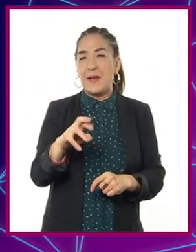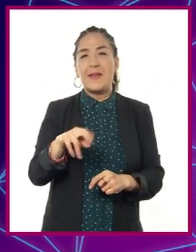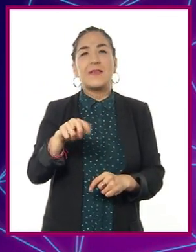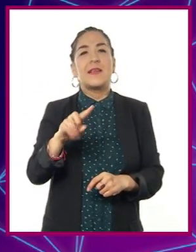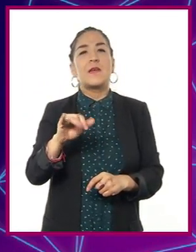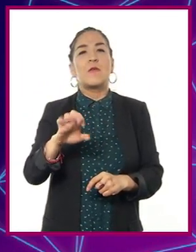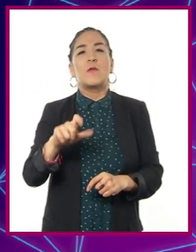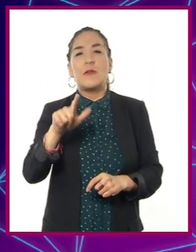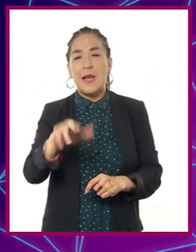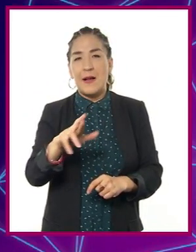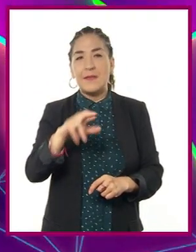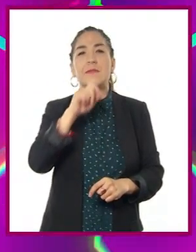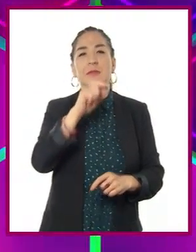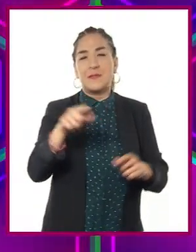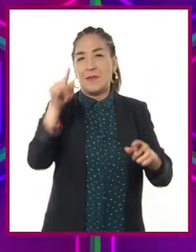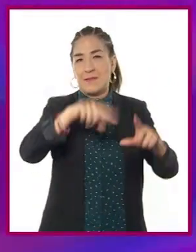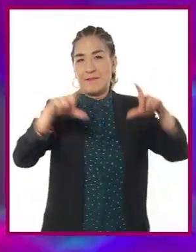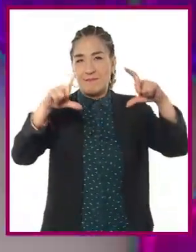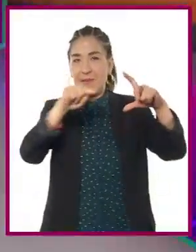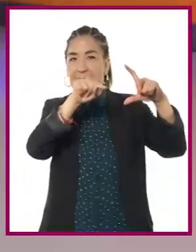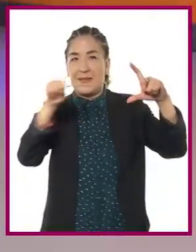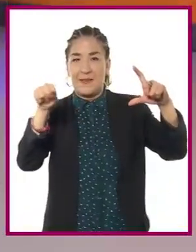radio.